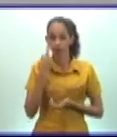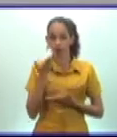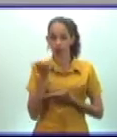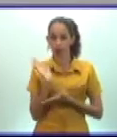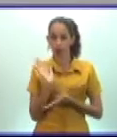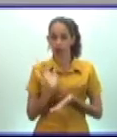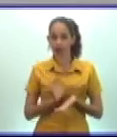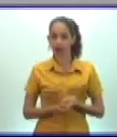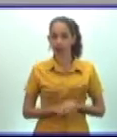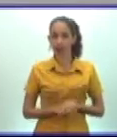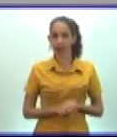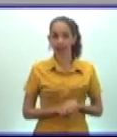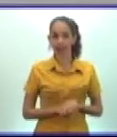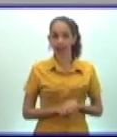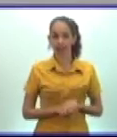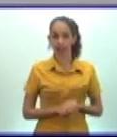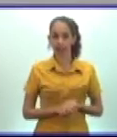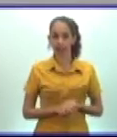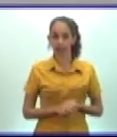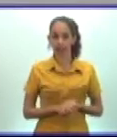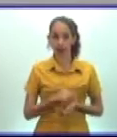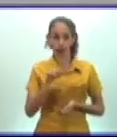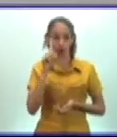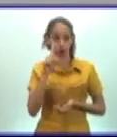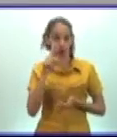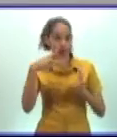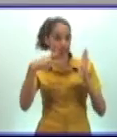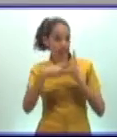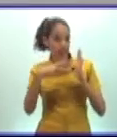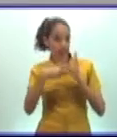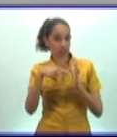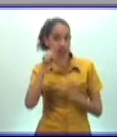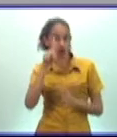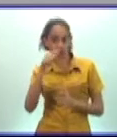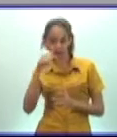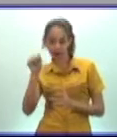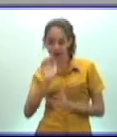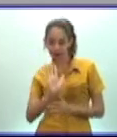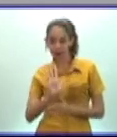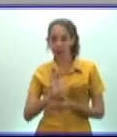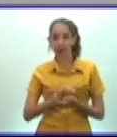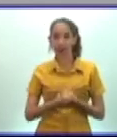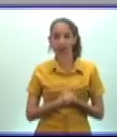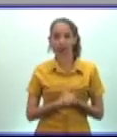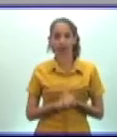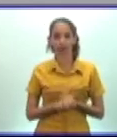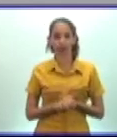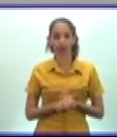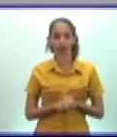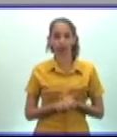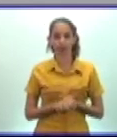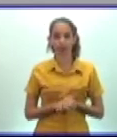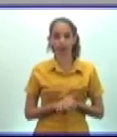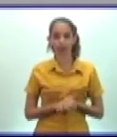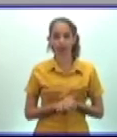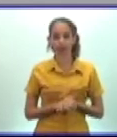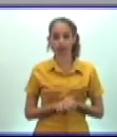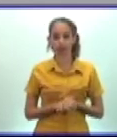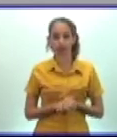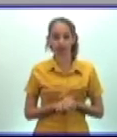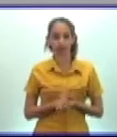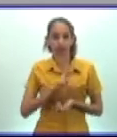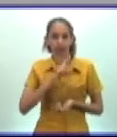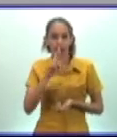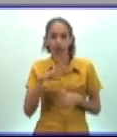tanto, 1 entre un quinto va a ser igual al recíproco de un quinto, que en este caso